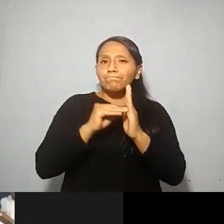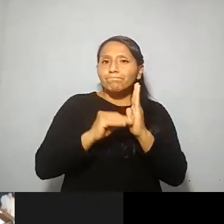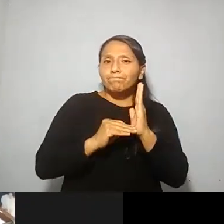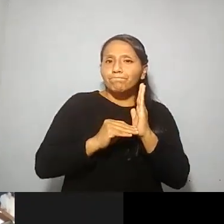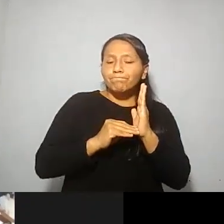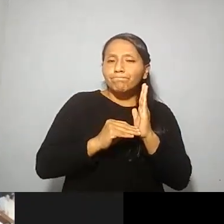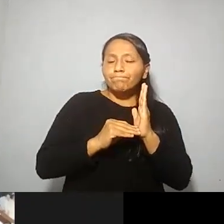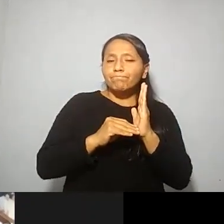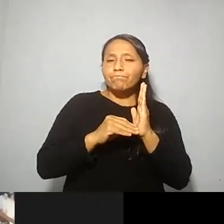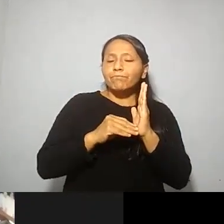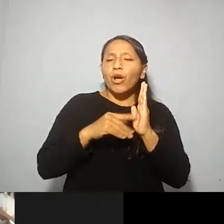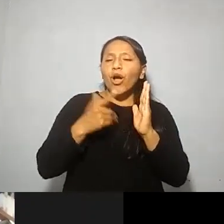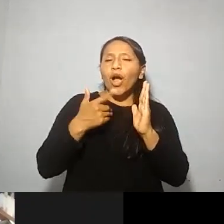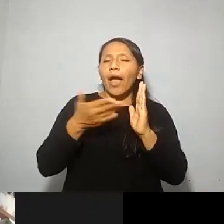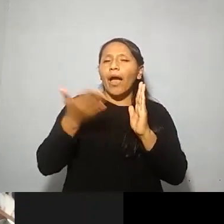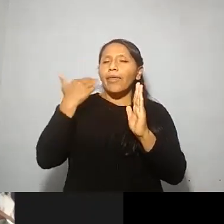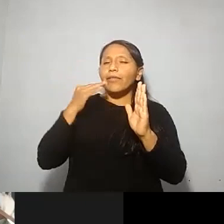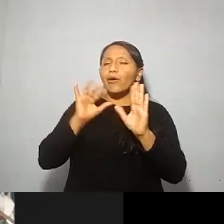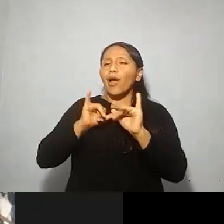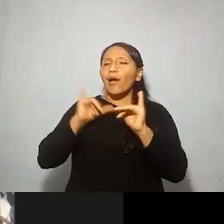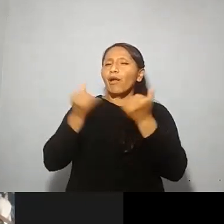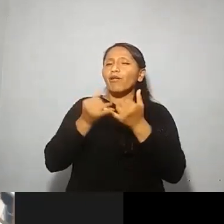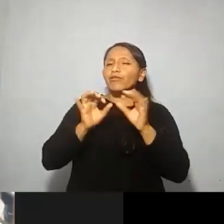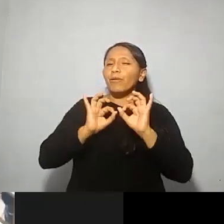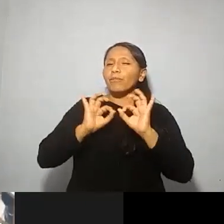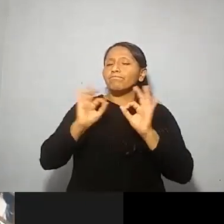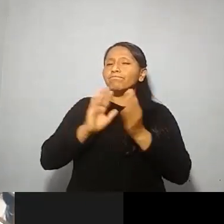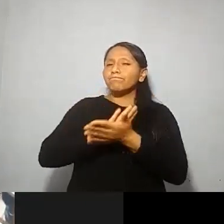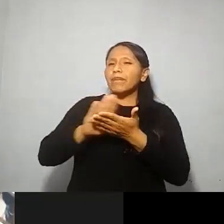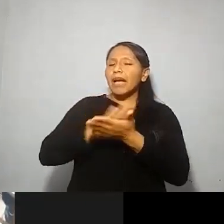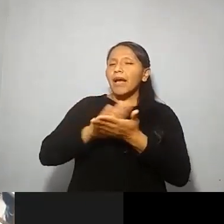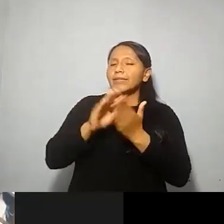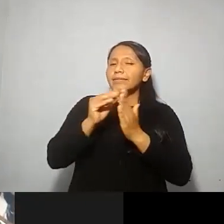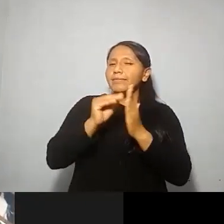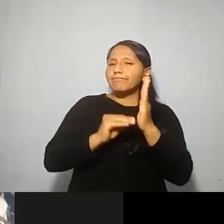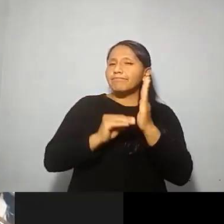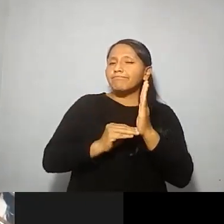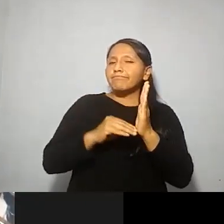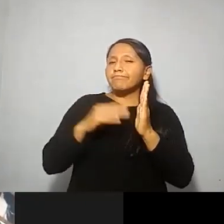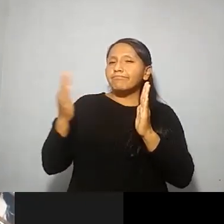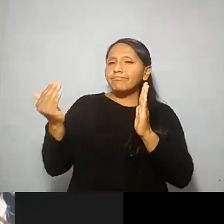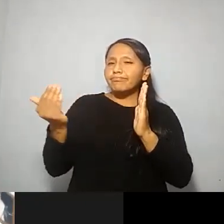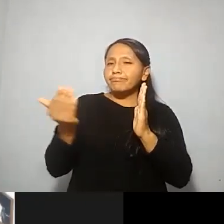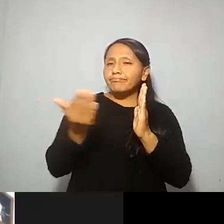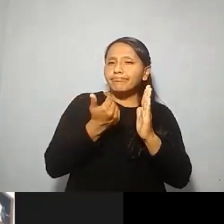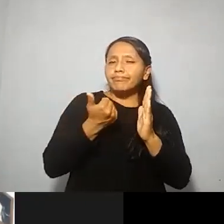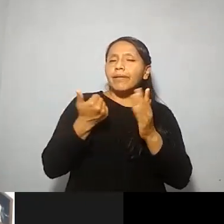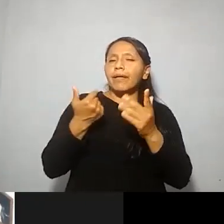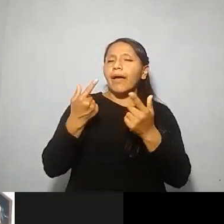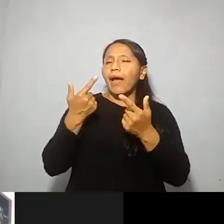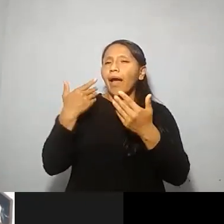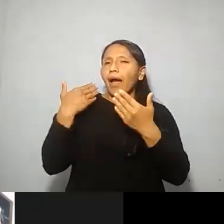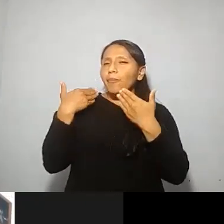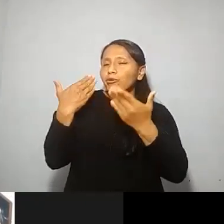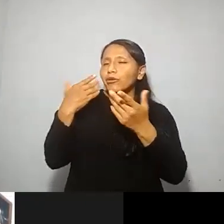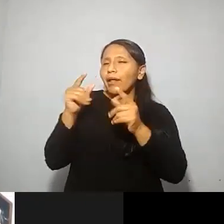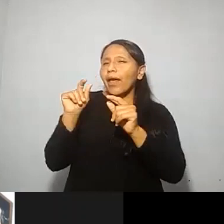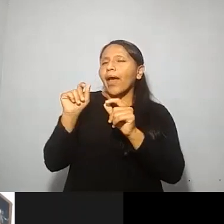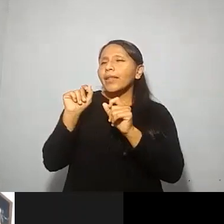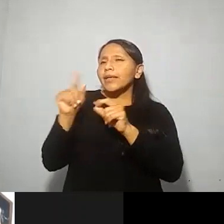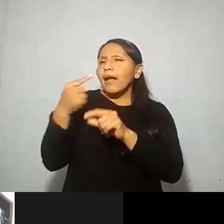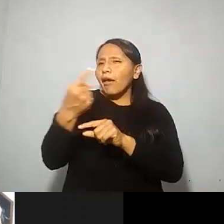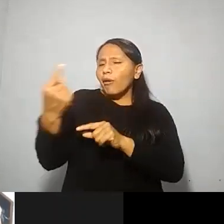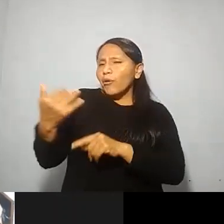una evaluación básica en la que estaban recogidas las habilidades y capacidades con las que contaban